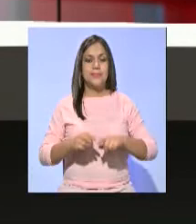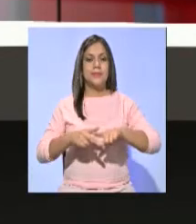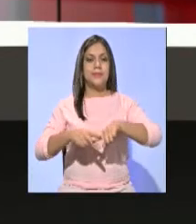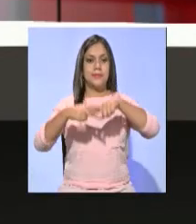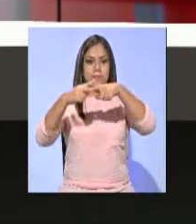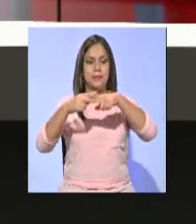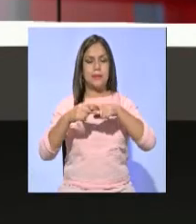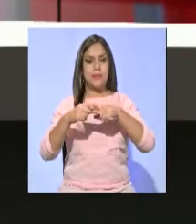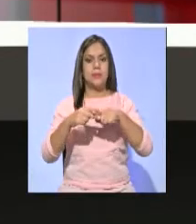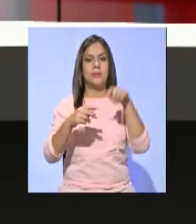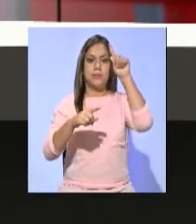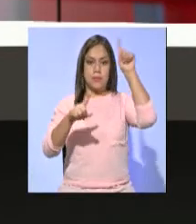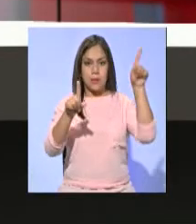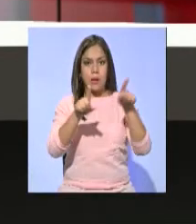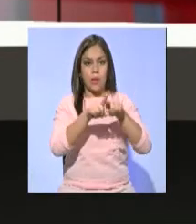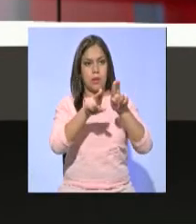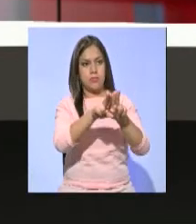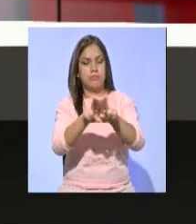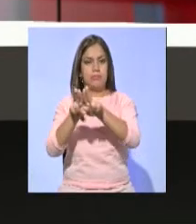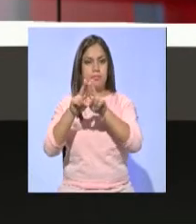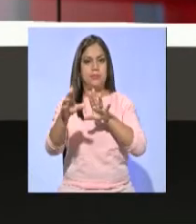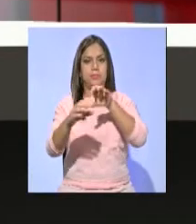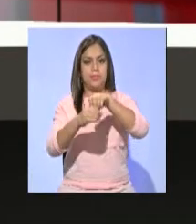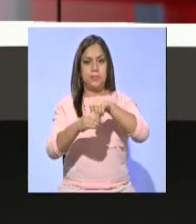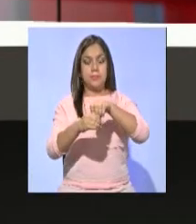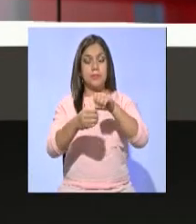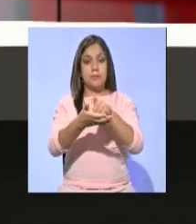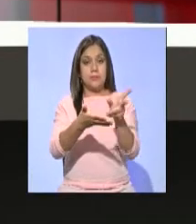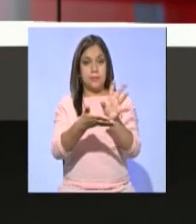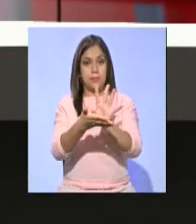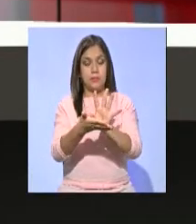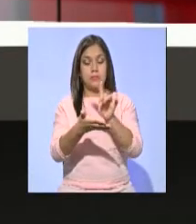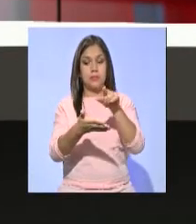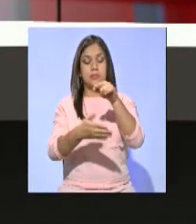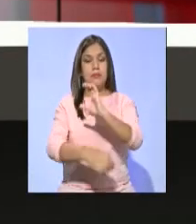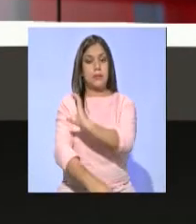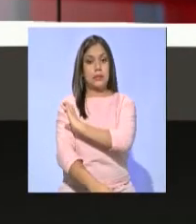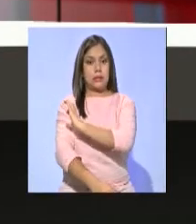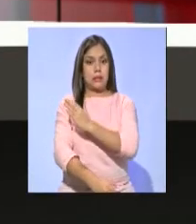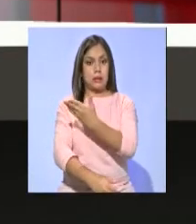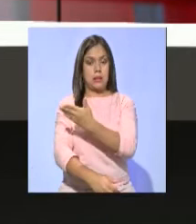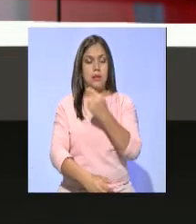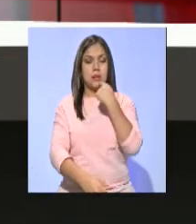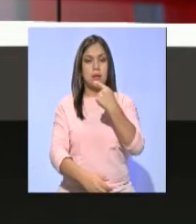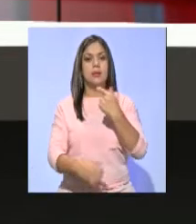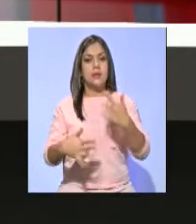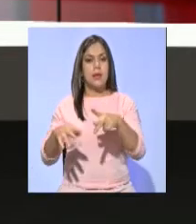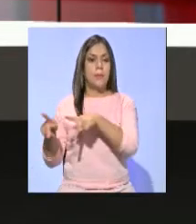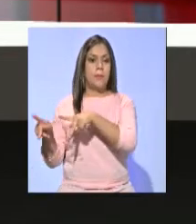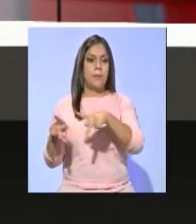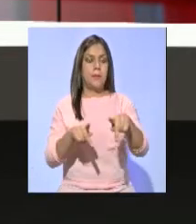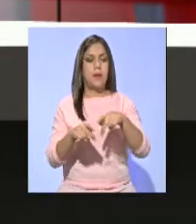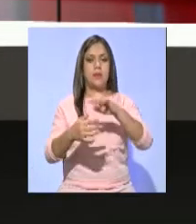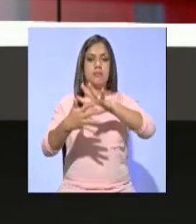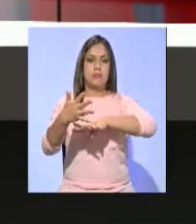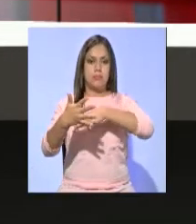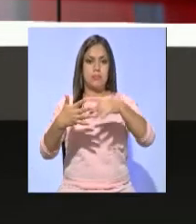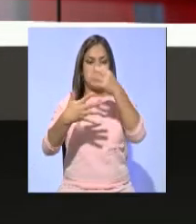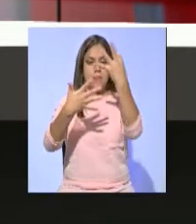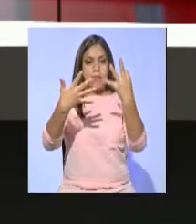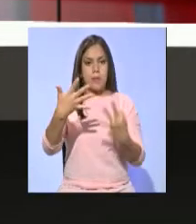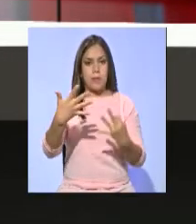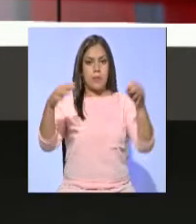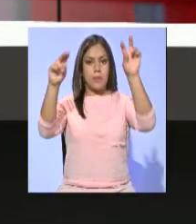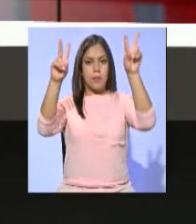Iniciamos. De manera unánime, el Pleno del Consejo Nacional Electoral aprobó este viernes el plan operativo, cronograma y presupuesto para